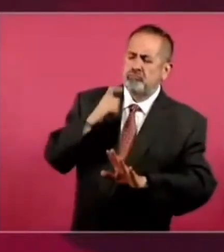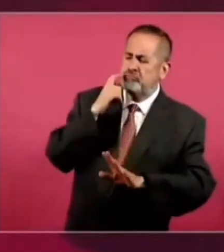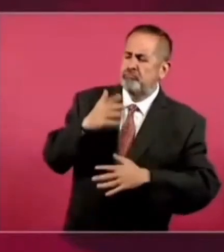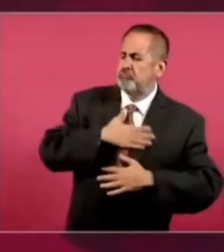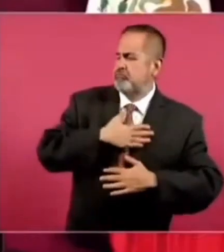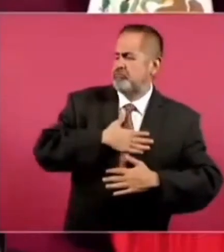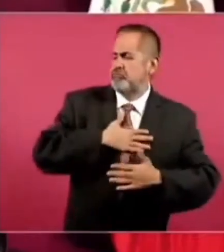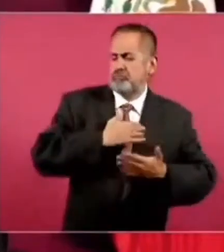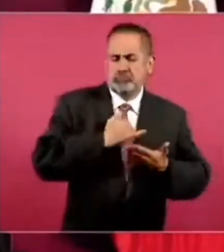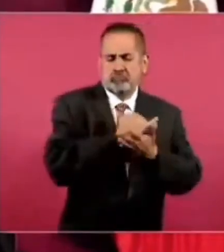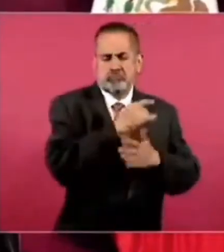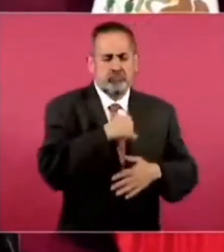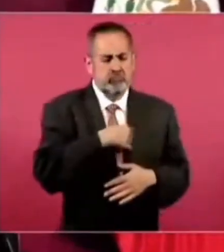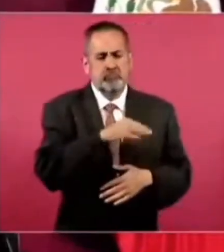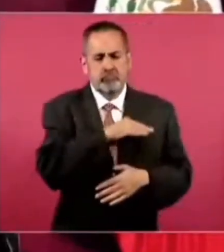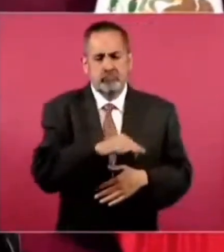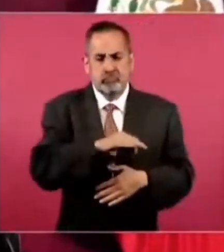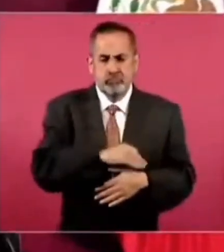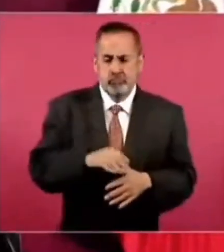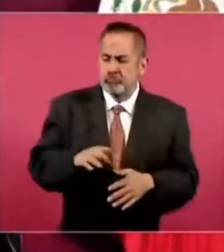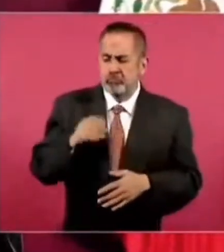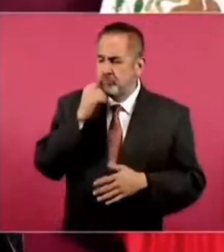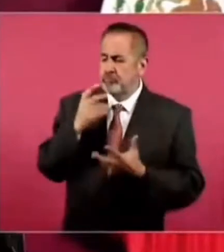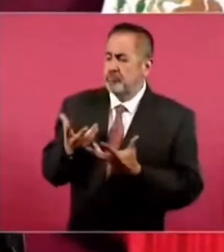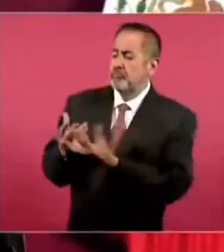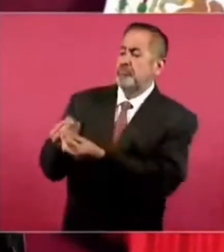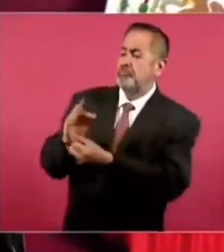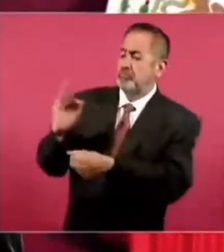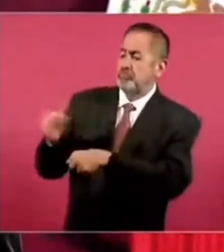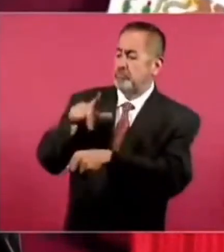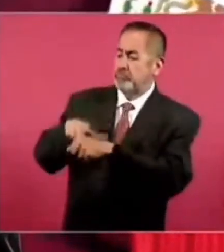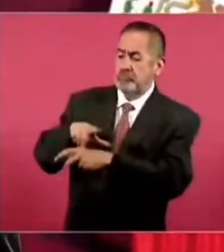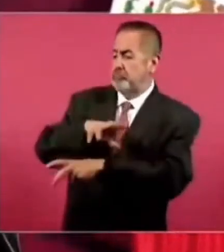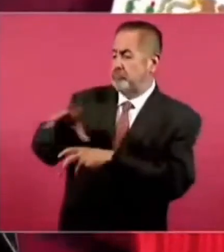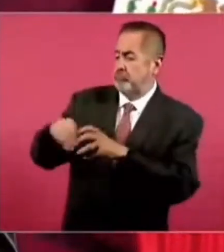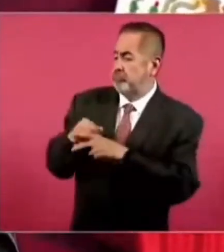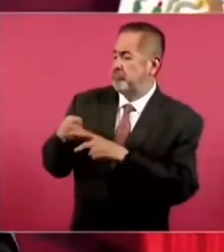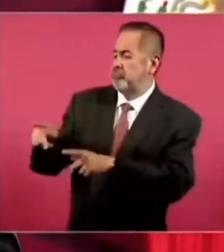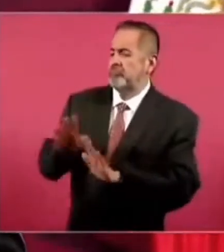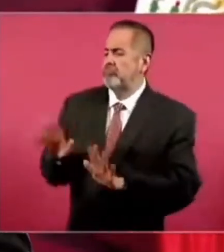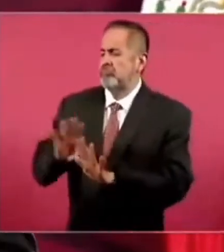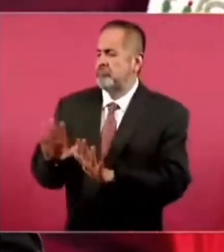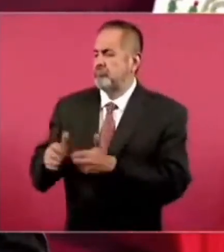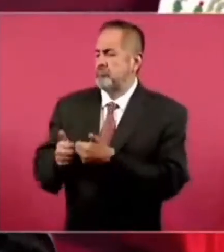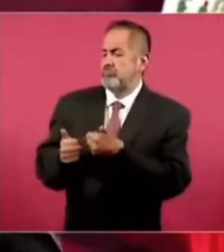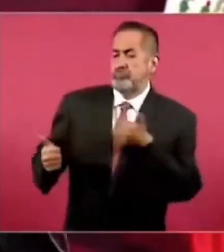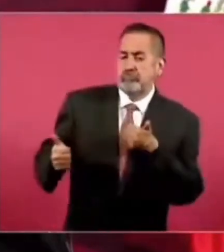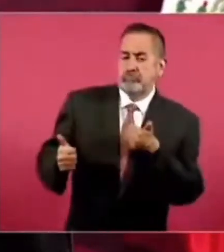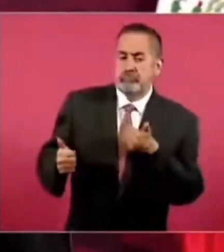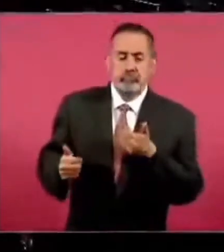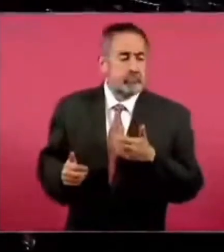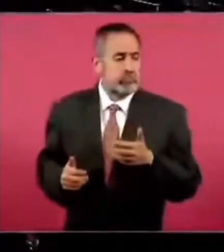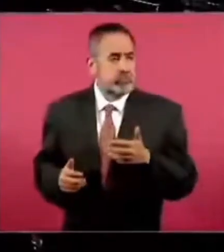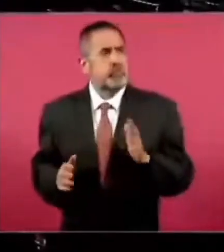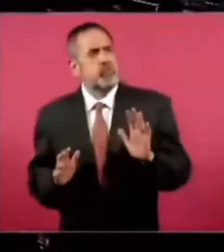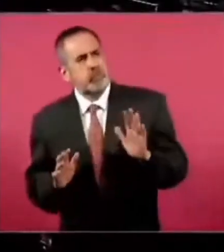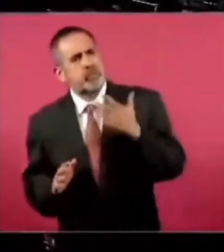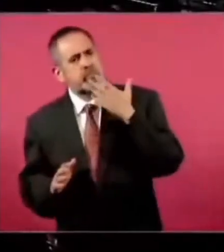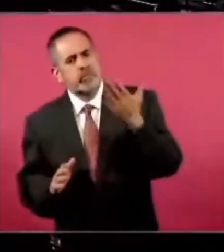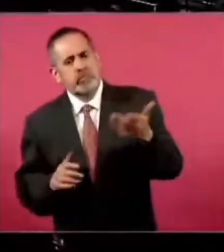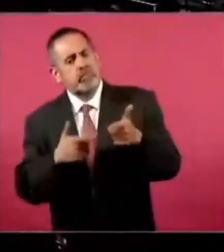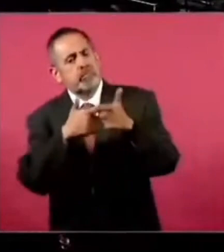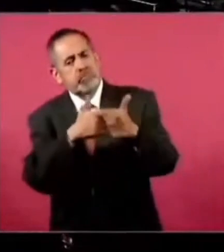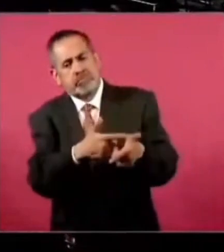de acuerdo en la federalización del sistema de salud y quieren continuar con